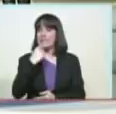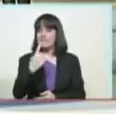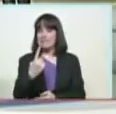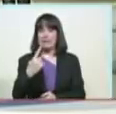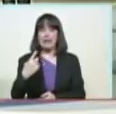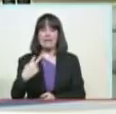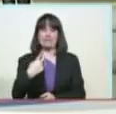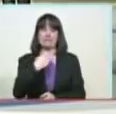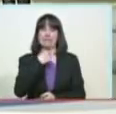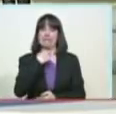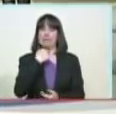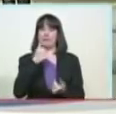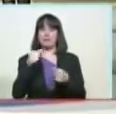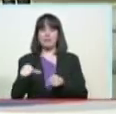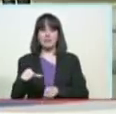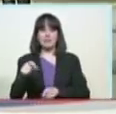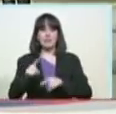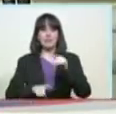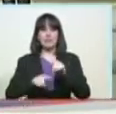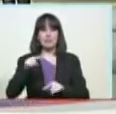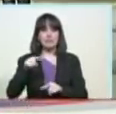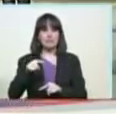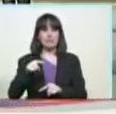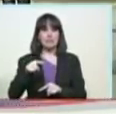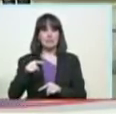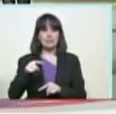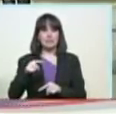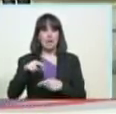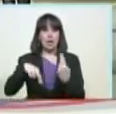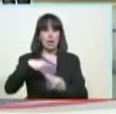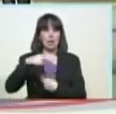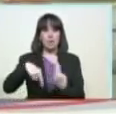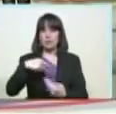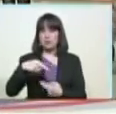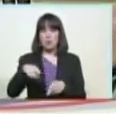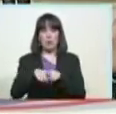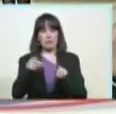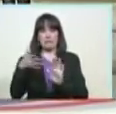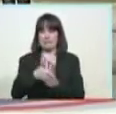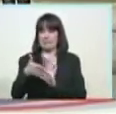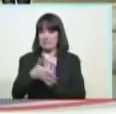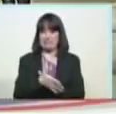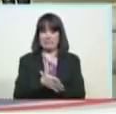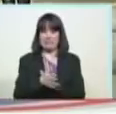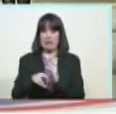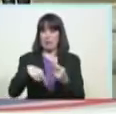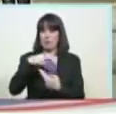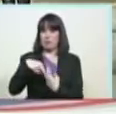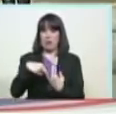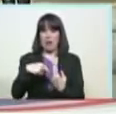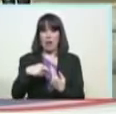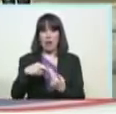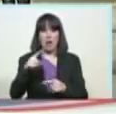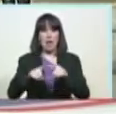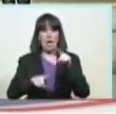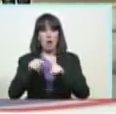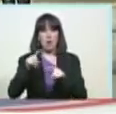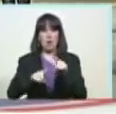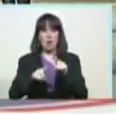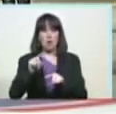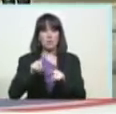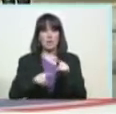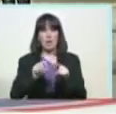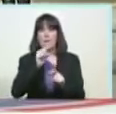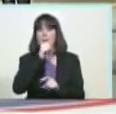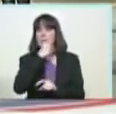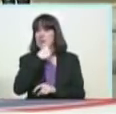revolucionaria es aquello donde lo viejo no termina de morir y lo nuevo no termina de